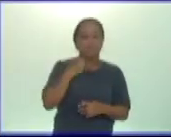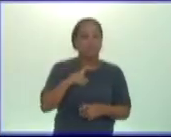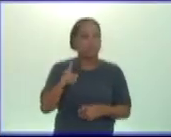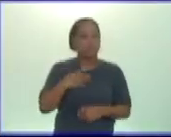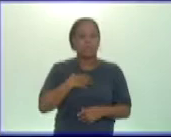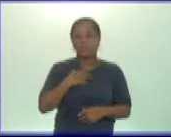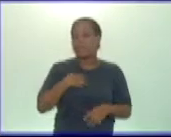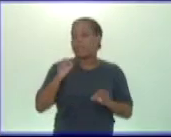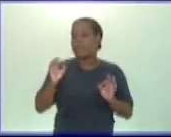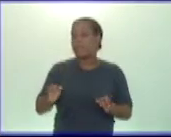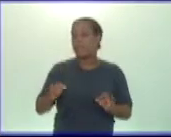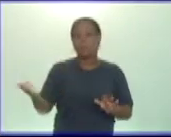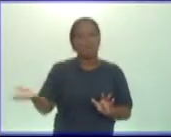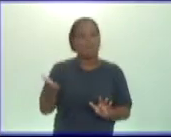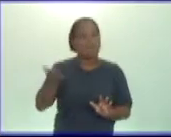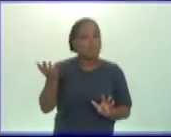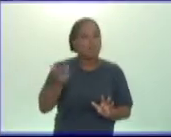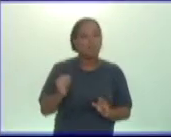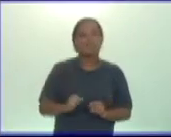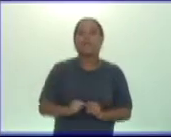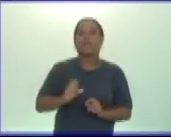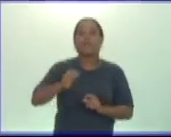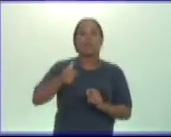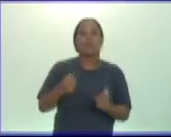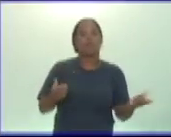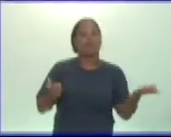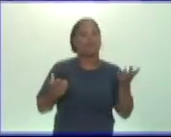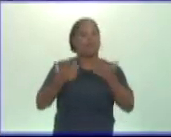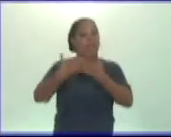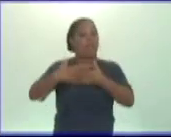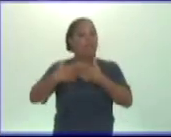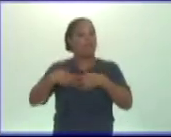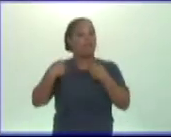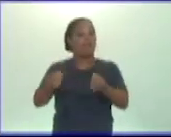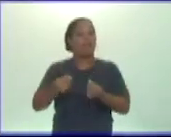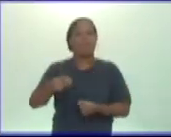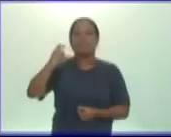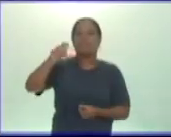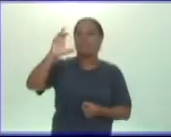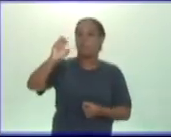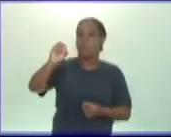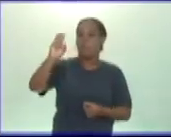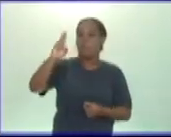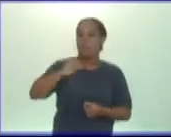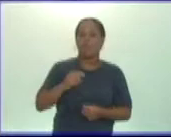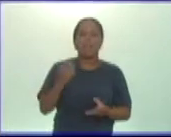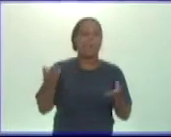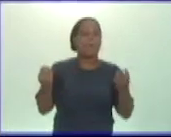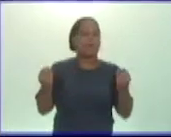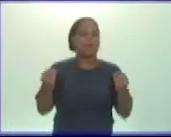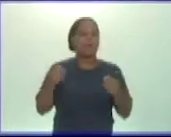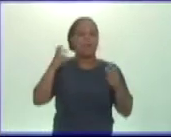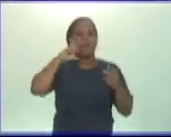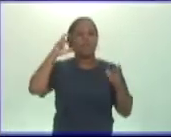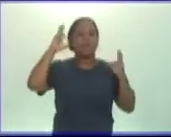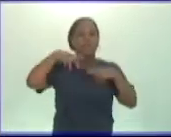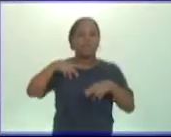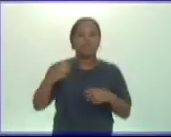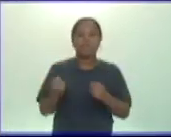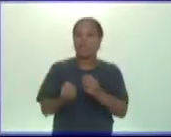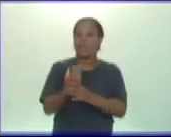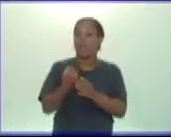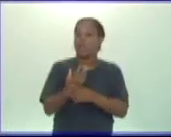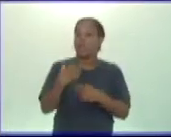el ritmo del aumento en los niveles de dióxido de carbono. La mayoría de los científicos coincide en que la fuente principal